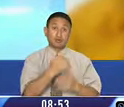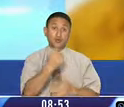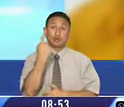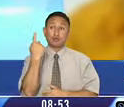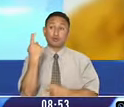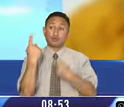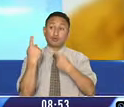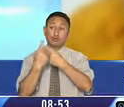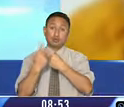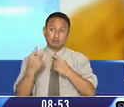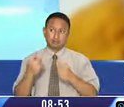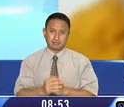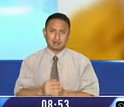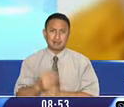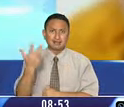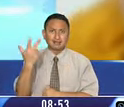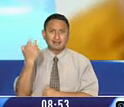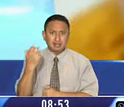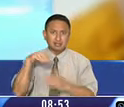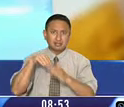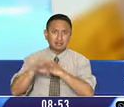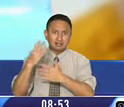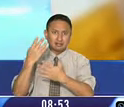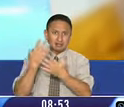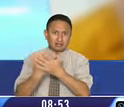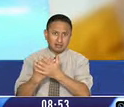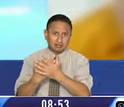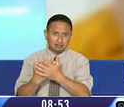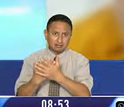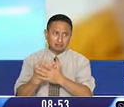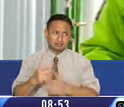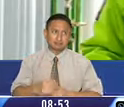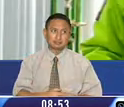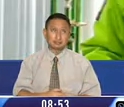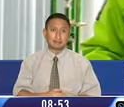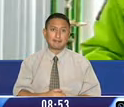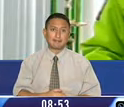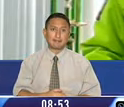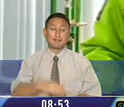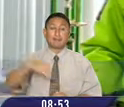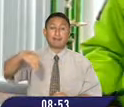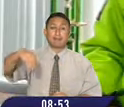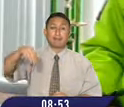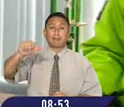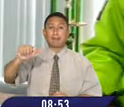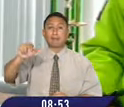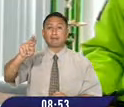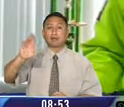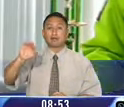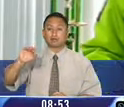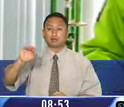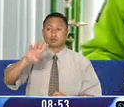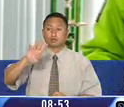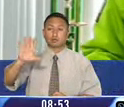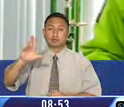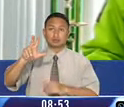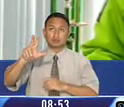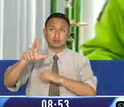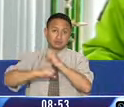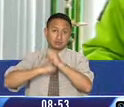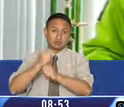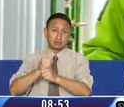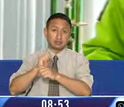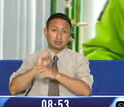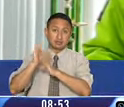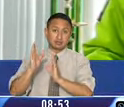de una decena de veces, ha sido detenido por los uniformados. Marco R. Che, de 43 años de edad, de nacionalidad